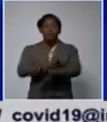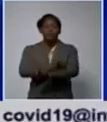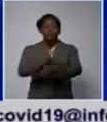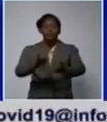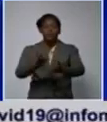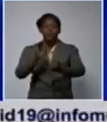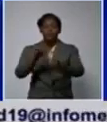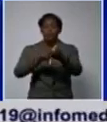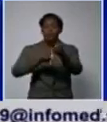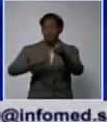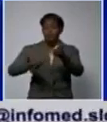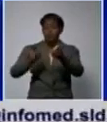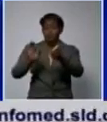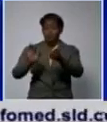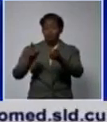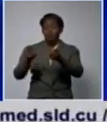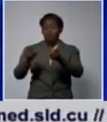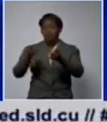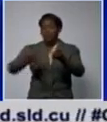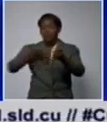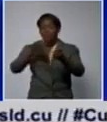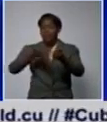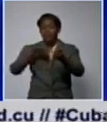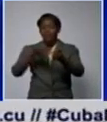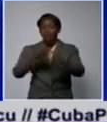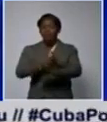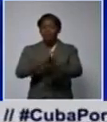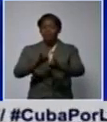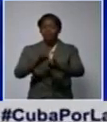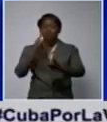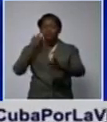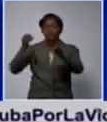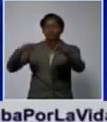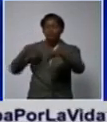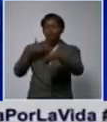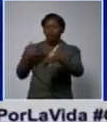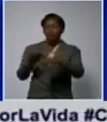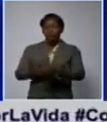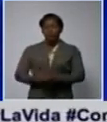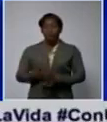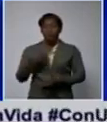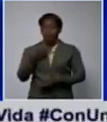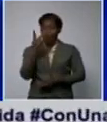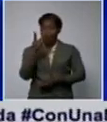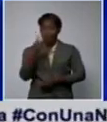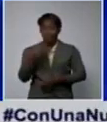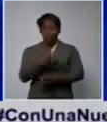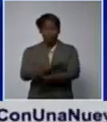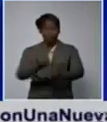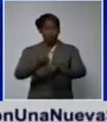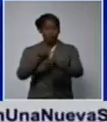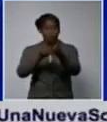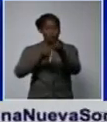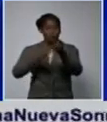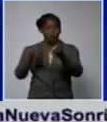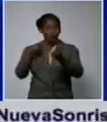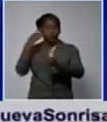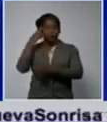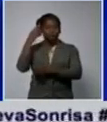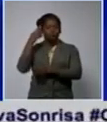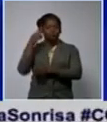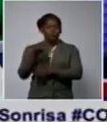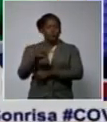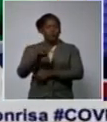tierra natal, mi querida tierra natal. Hemos hecho referencia hoy a ella 2 veces. Recordar que un día como el de ayer,